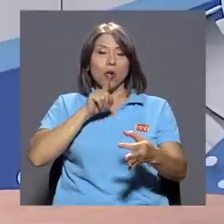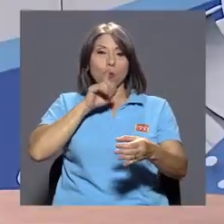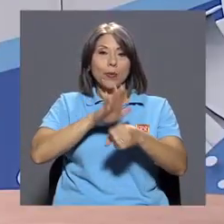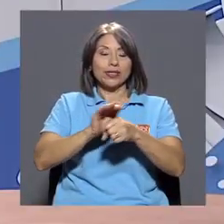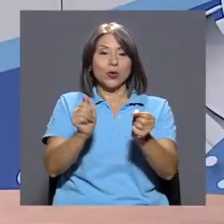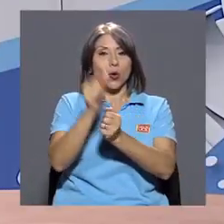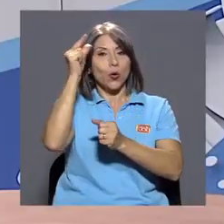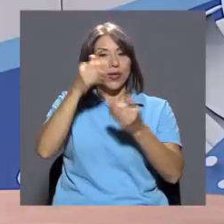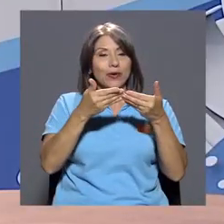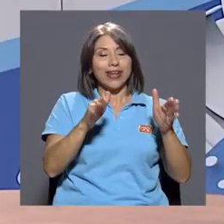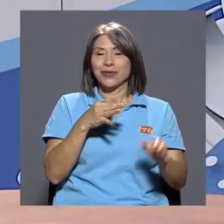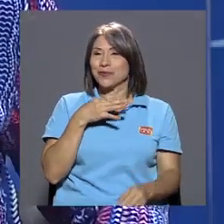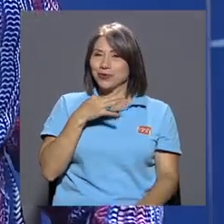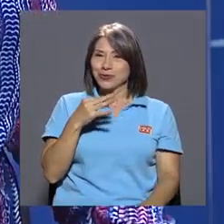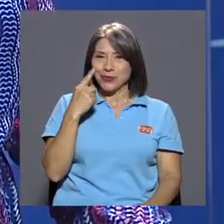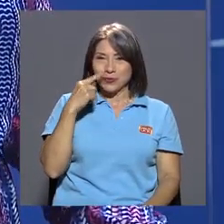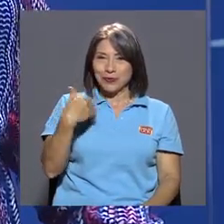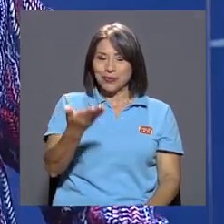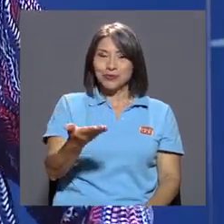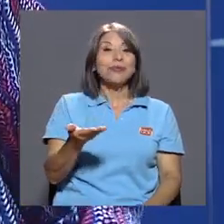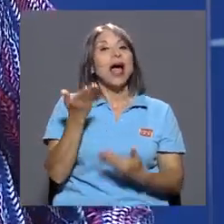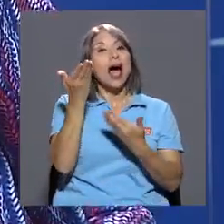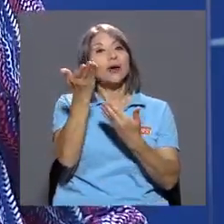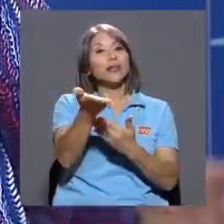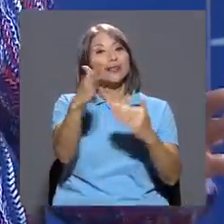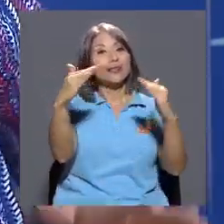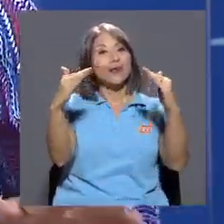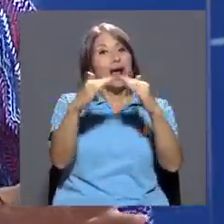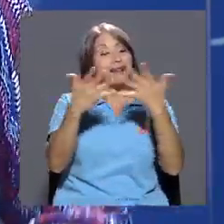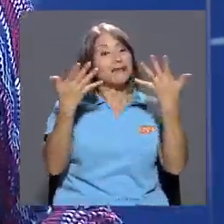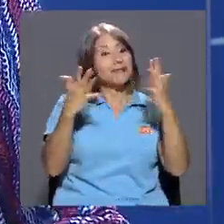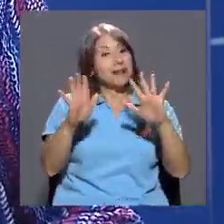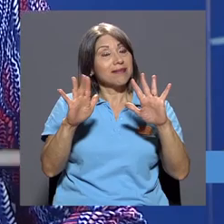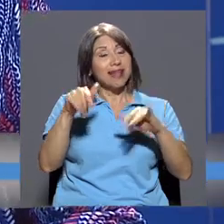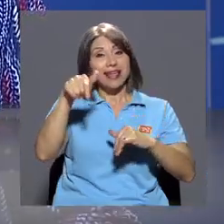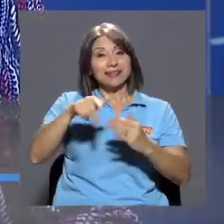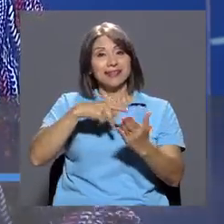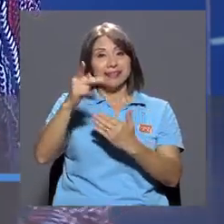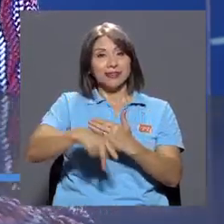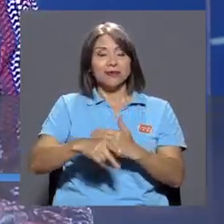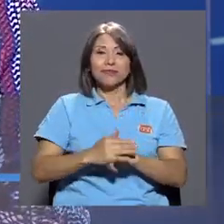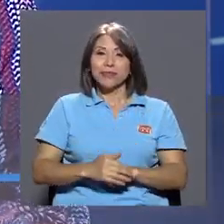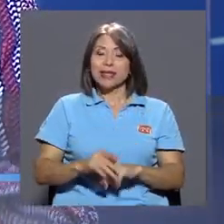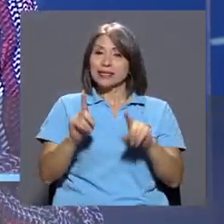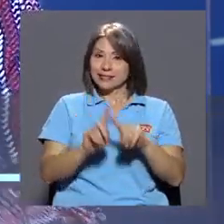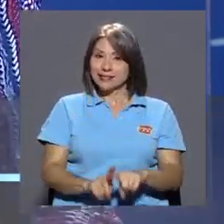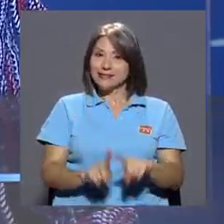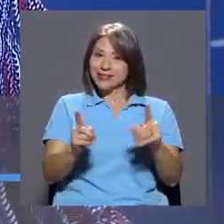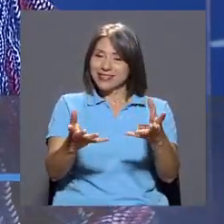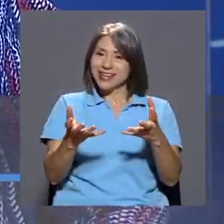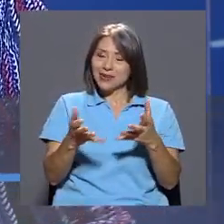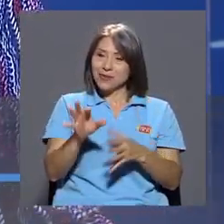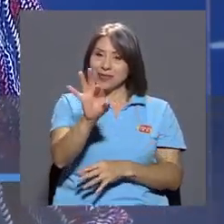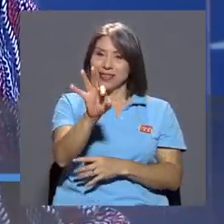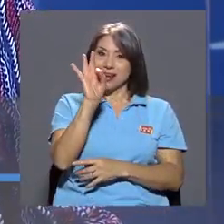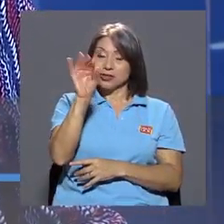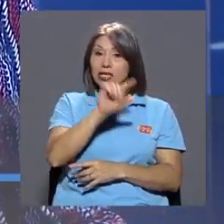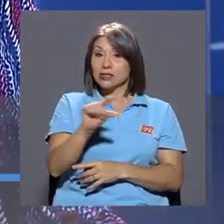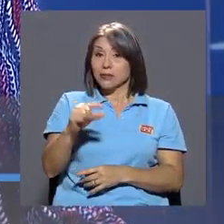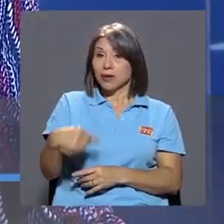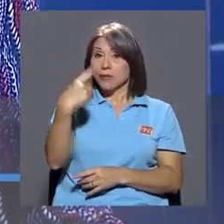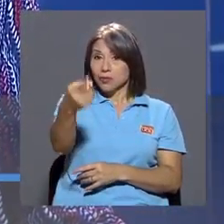Mucho gusto. Felicidades. Nos vemos. Muy bien, a ustedes en su casa hasta aquí esta edición. Sin embargo, quiero invitarles para que la